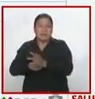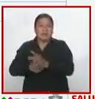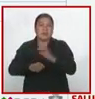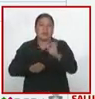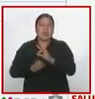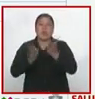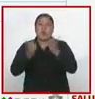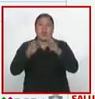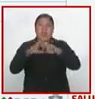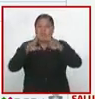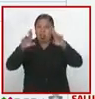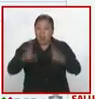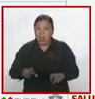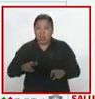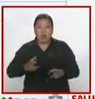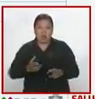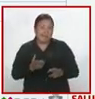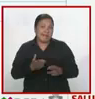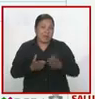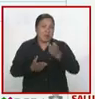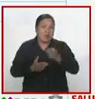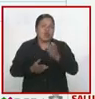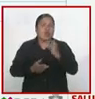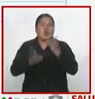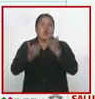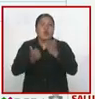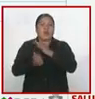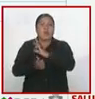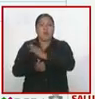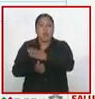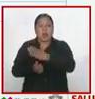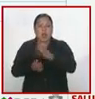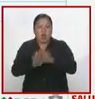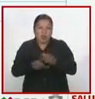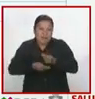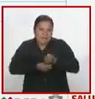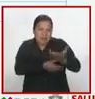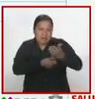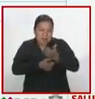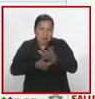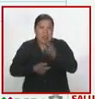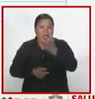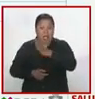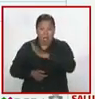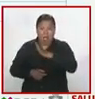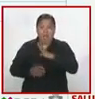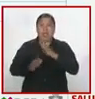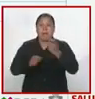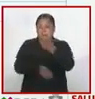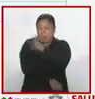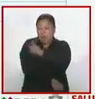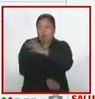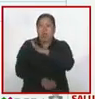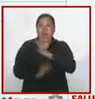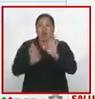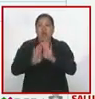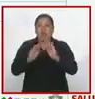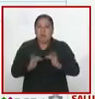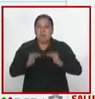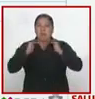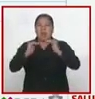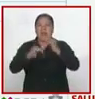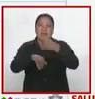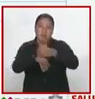refrigeradores y una buena distribución y estas son las 7 vacunas que ya están en fase 3 se están probando en grandes poblaciones